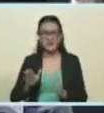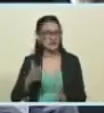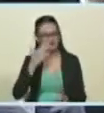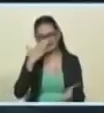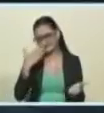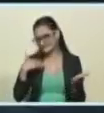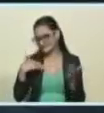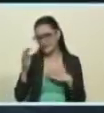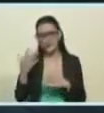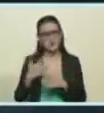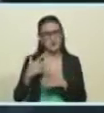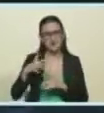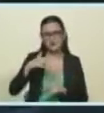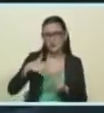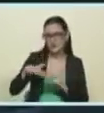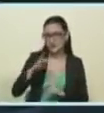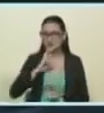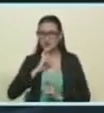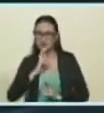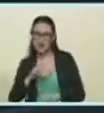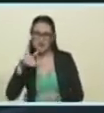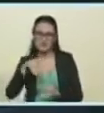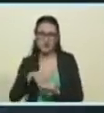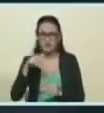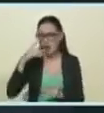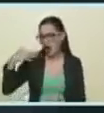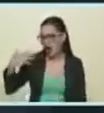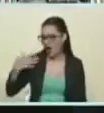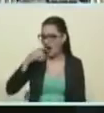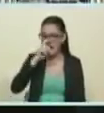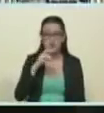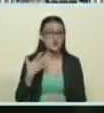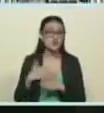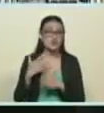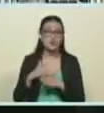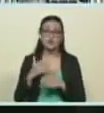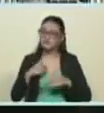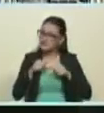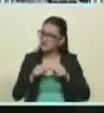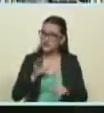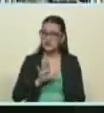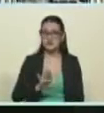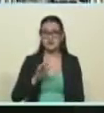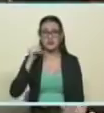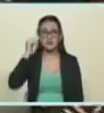que sean las circunstancias y los resultados en los años que están por venir, sean los que sean.